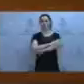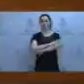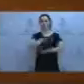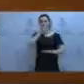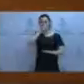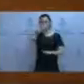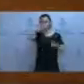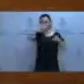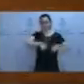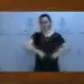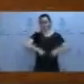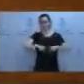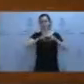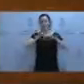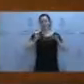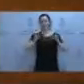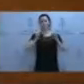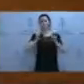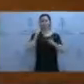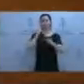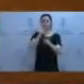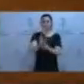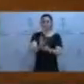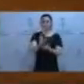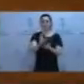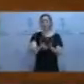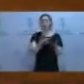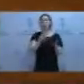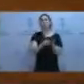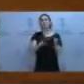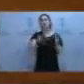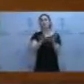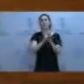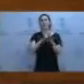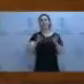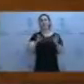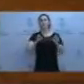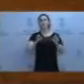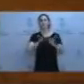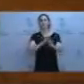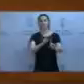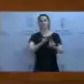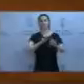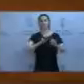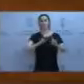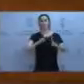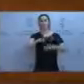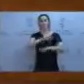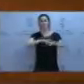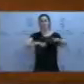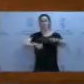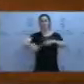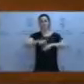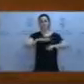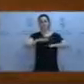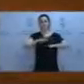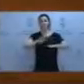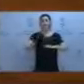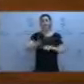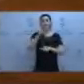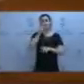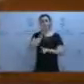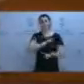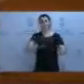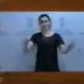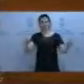PSOE de Asturias ha presentado un proyecto de ley del transporte y movilidad, el segundo en 2 años. El sector del